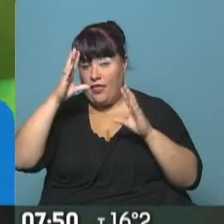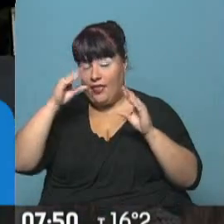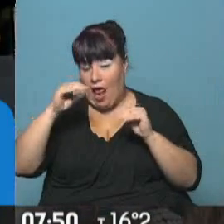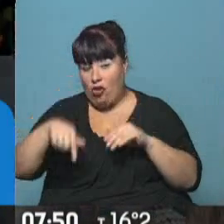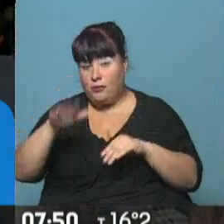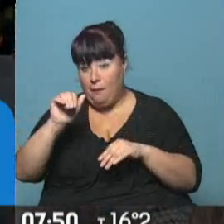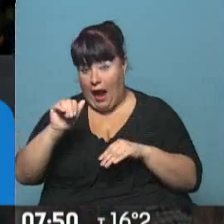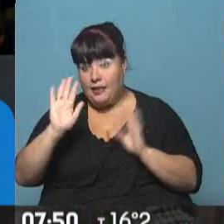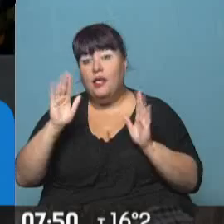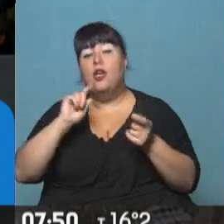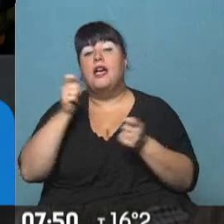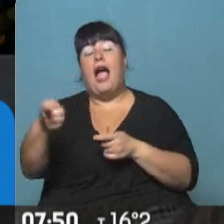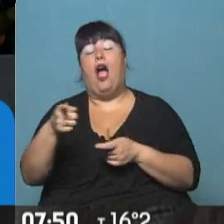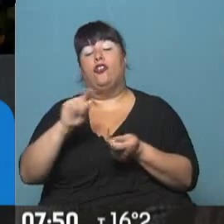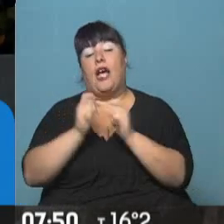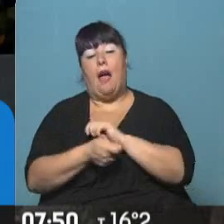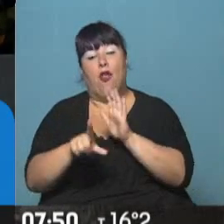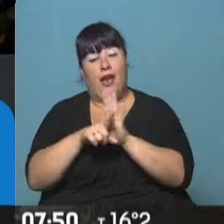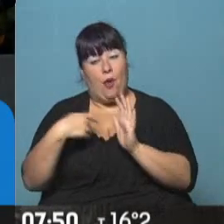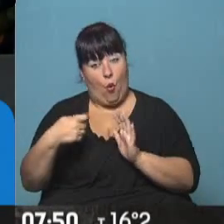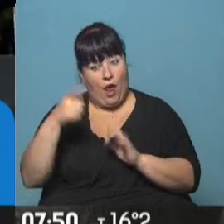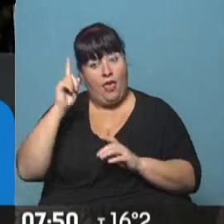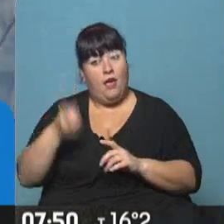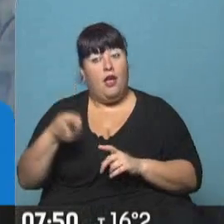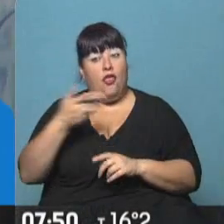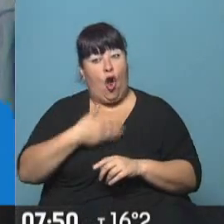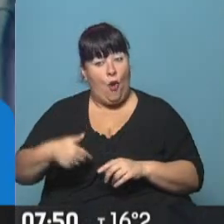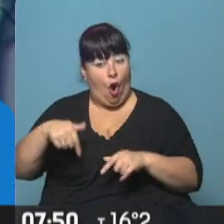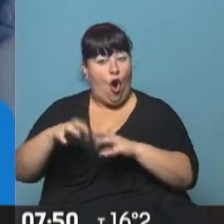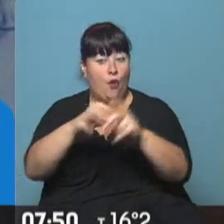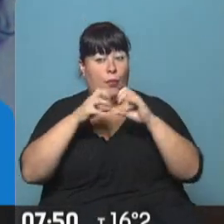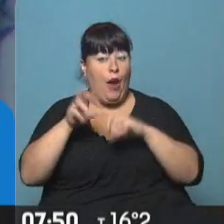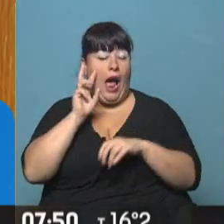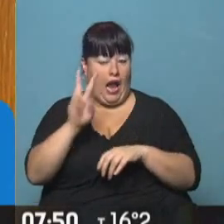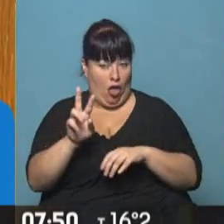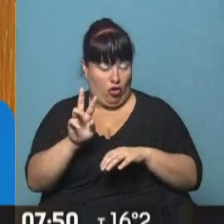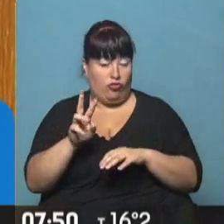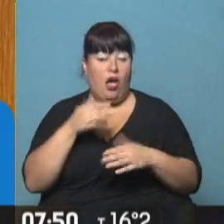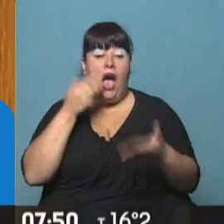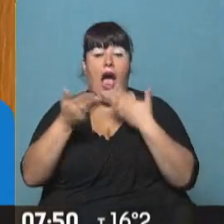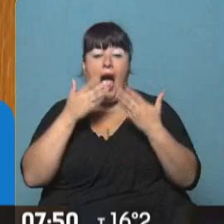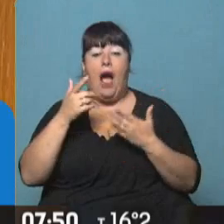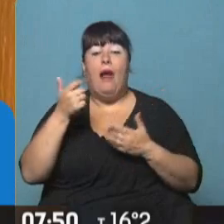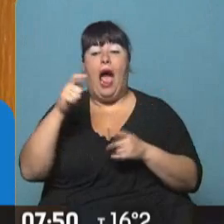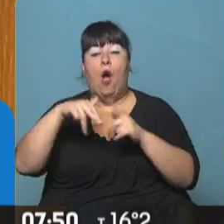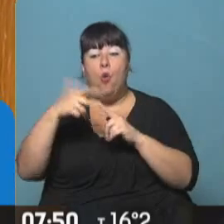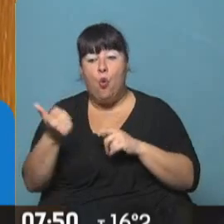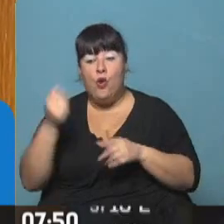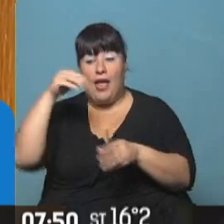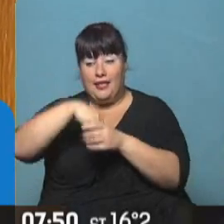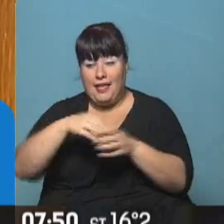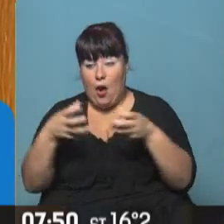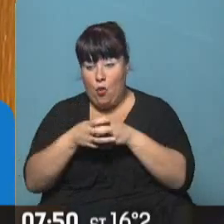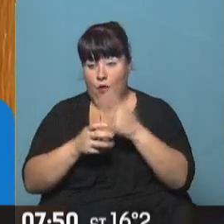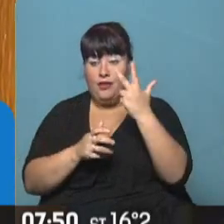en rechazo claro a la reforma previsional que impulsa el gobierno y que será tratada hoy desde las 14. Hay declaraciones de Carlos Acuña, quien integra